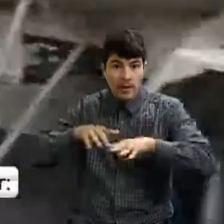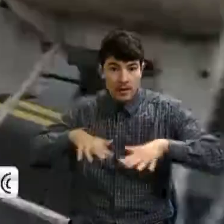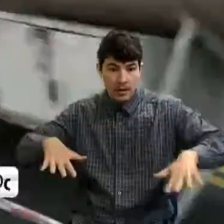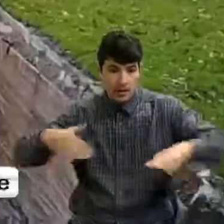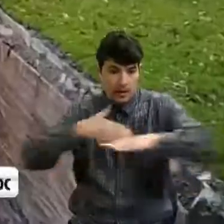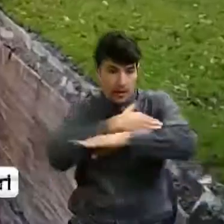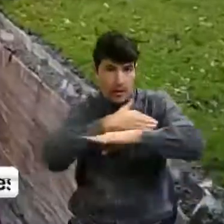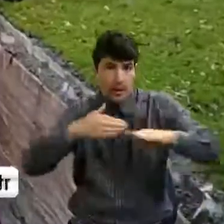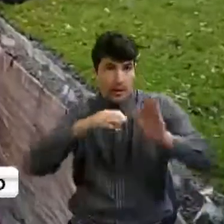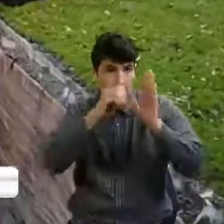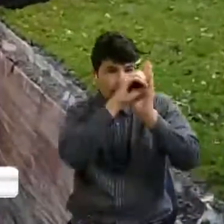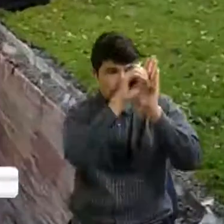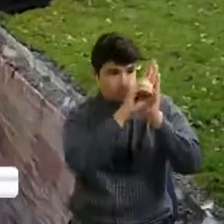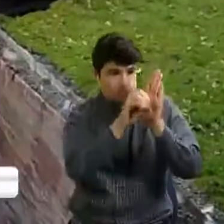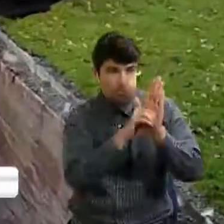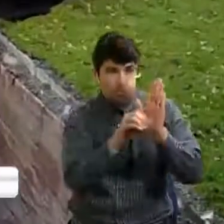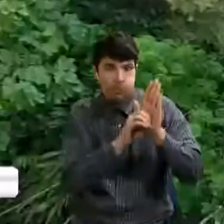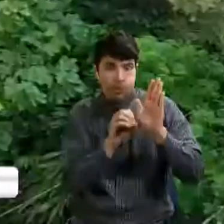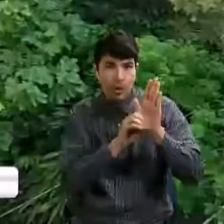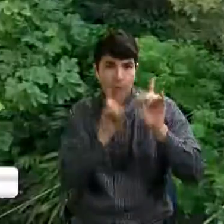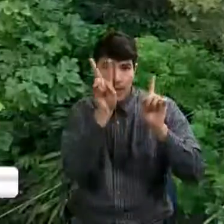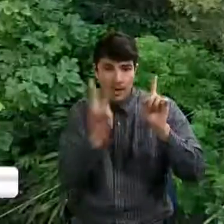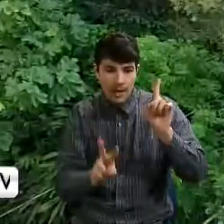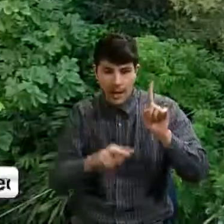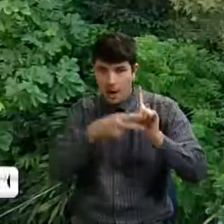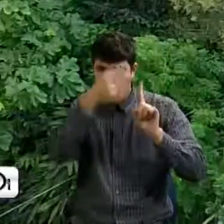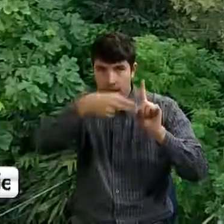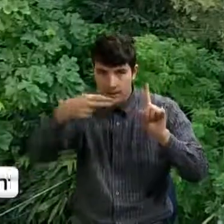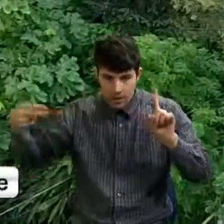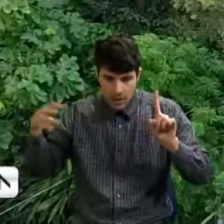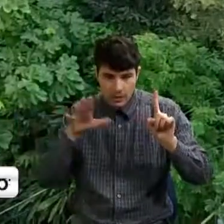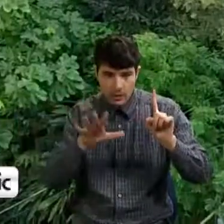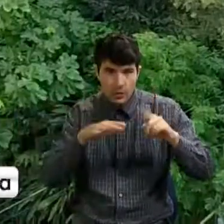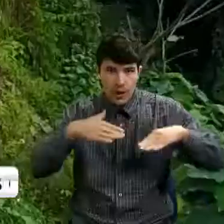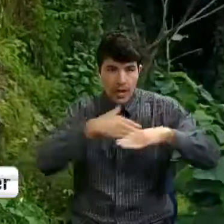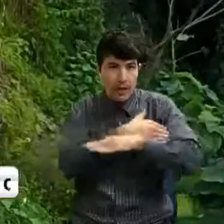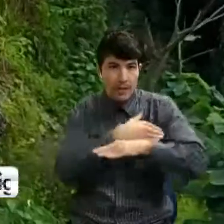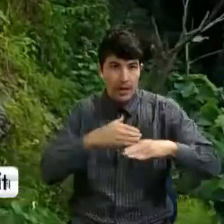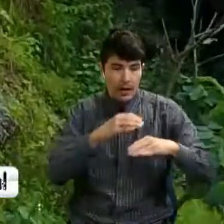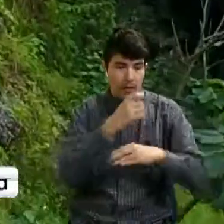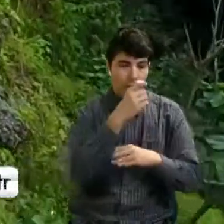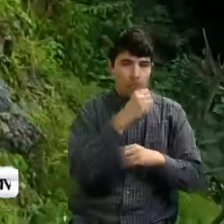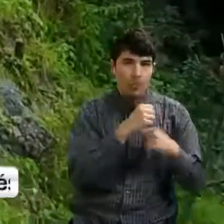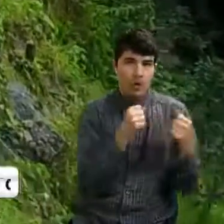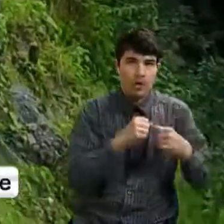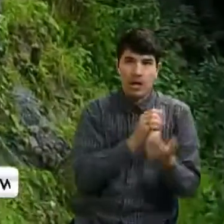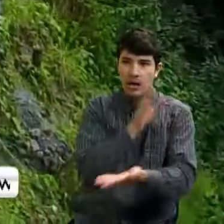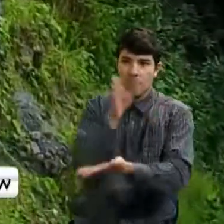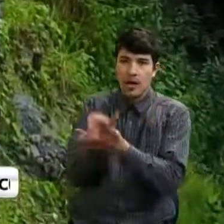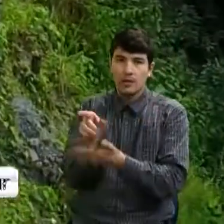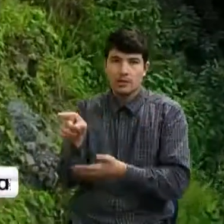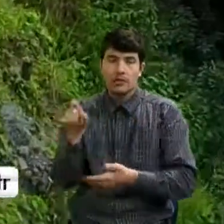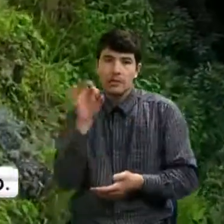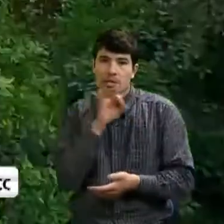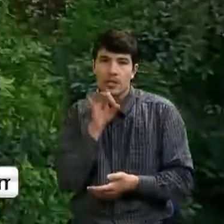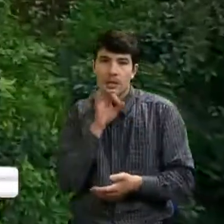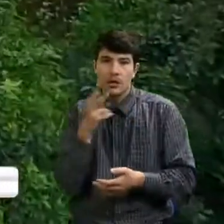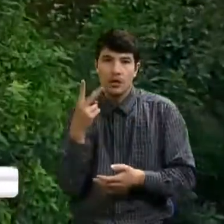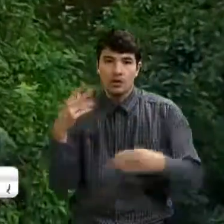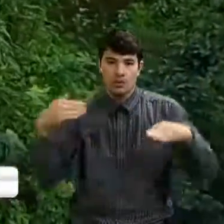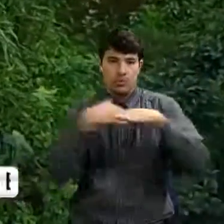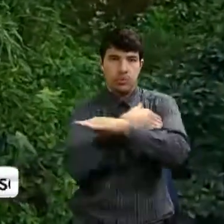y señalización vertical y horizontal de las vías la vía que conecta a bogotá con villavicencio cuenta con dos carriles sentido